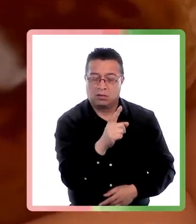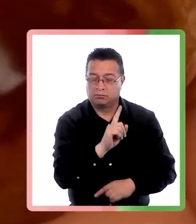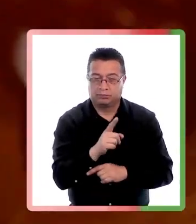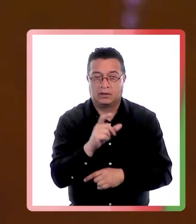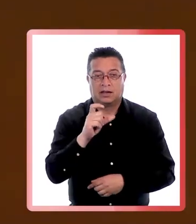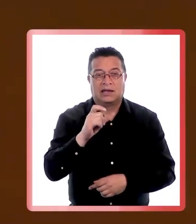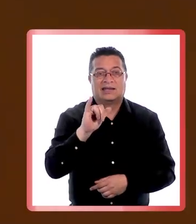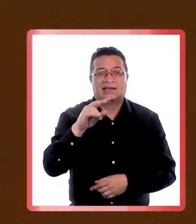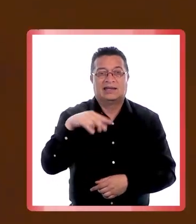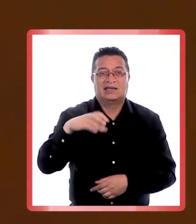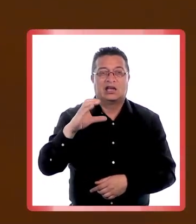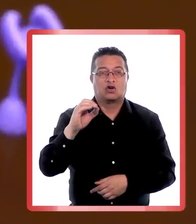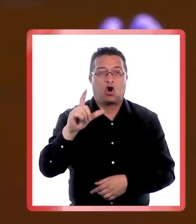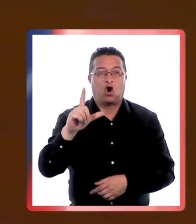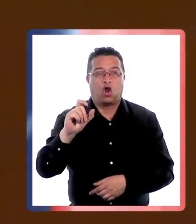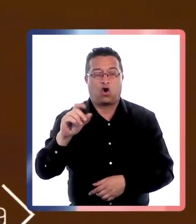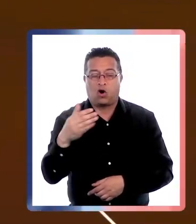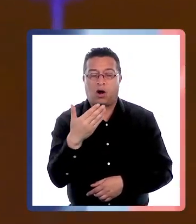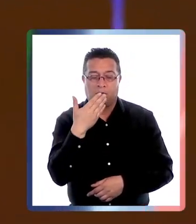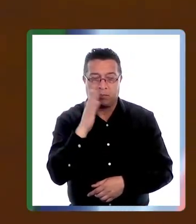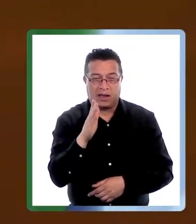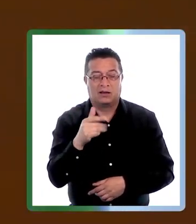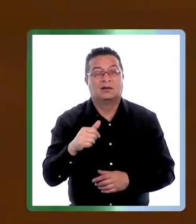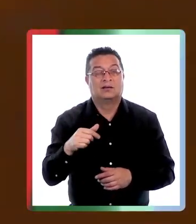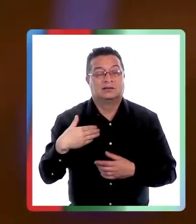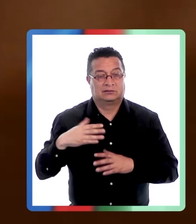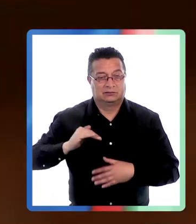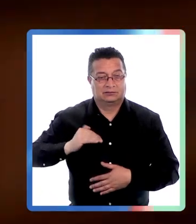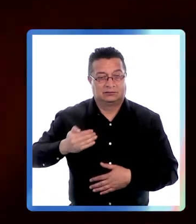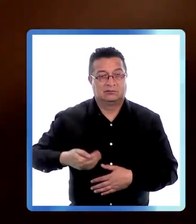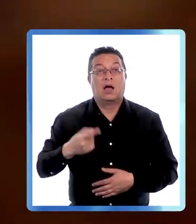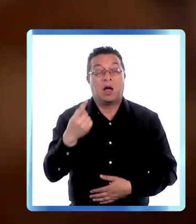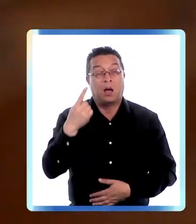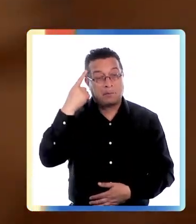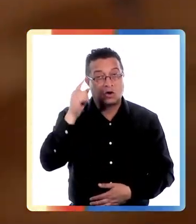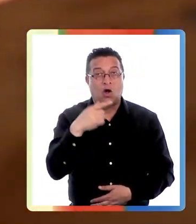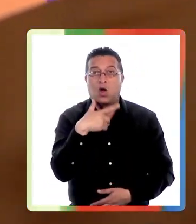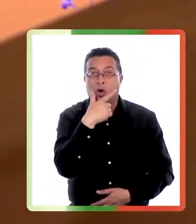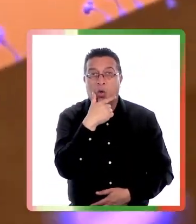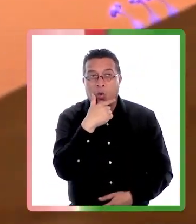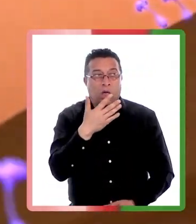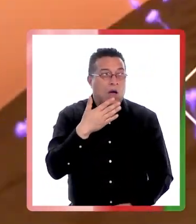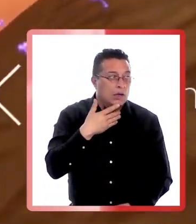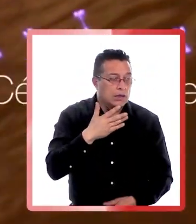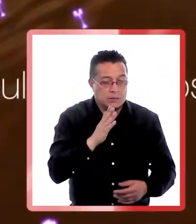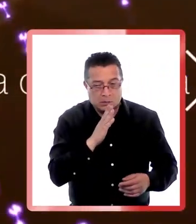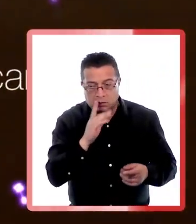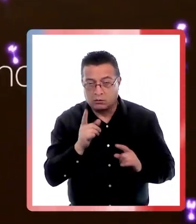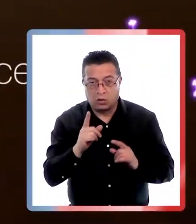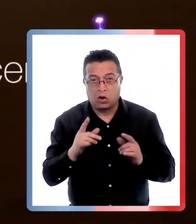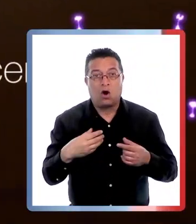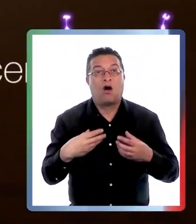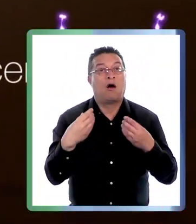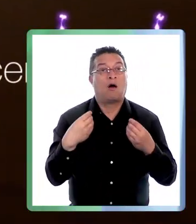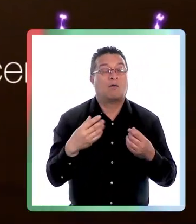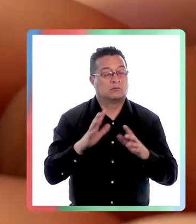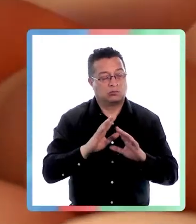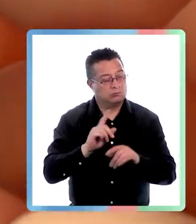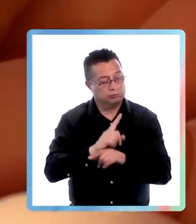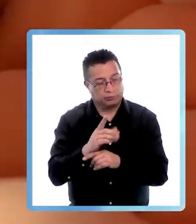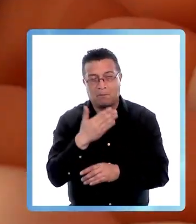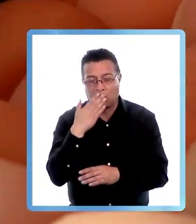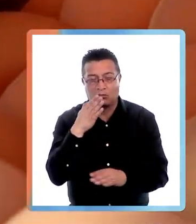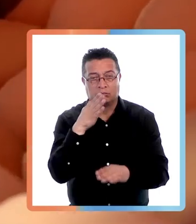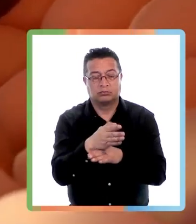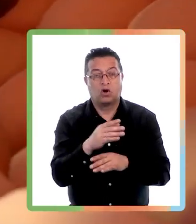al ginecólogo, a un especialista en cirugía mamaria, pero no hay que quedarse con la duda, no hay que asumir de entrada que es bueno. La